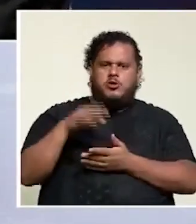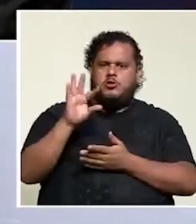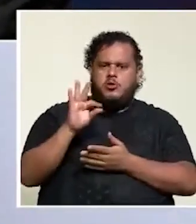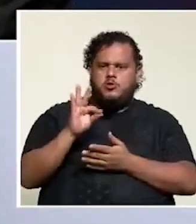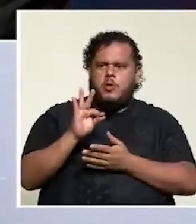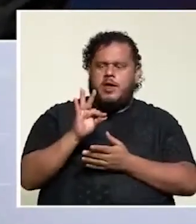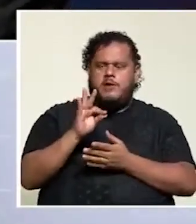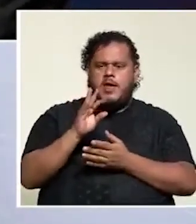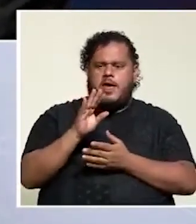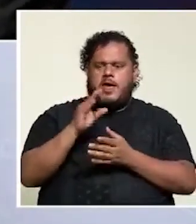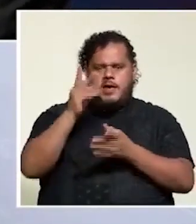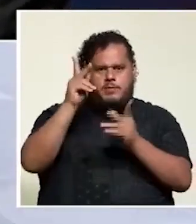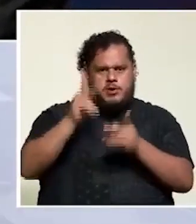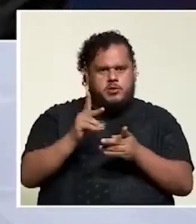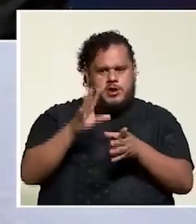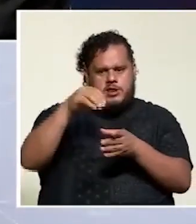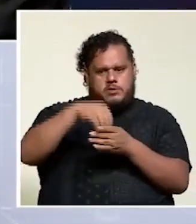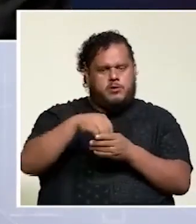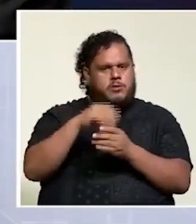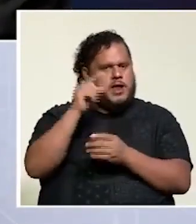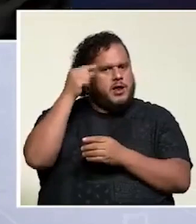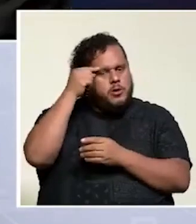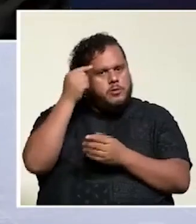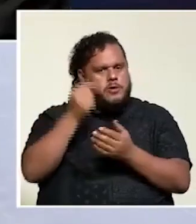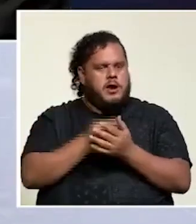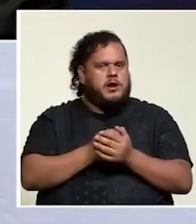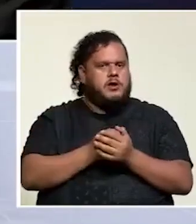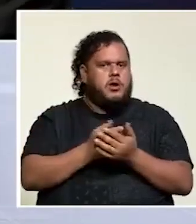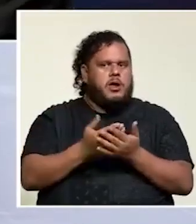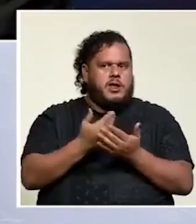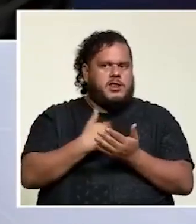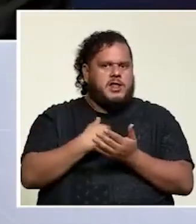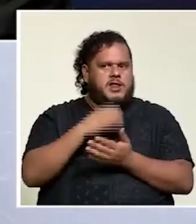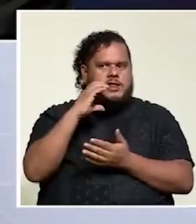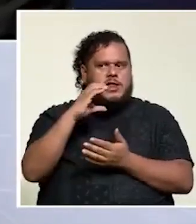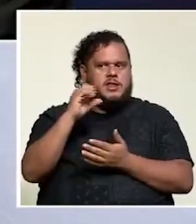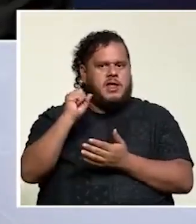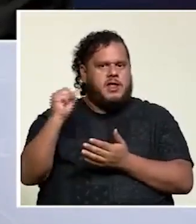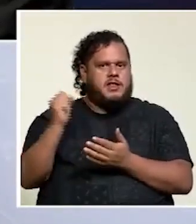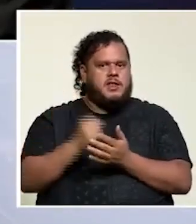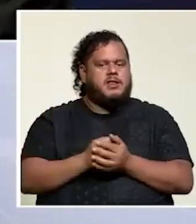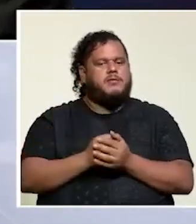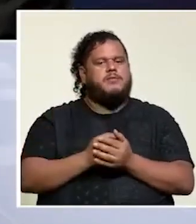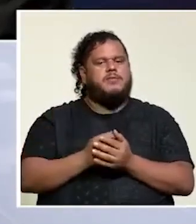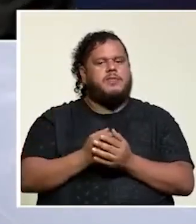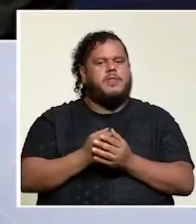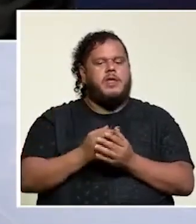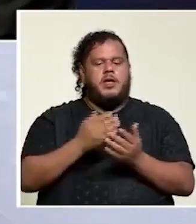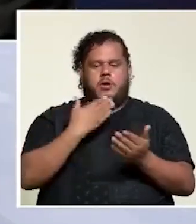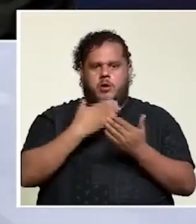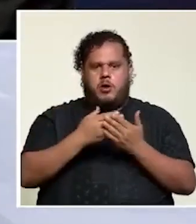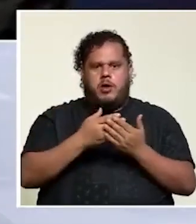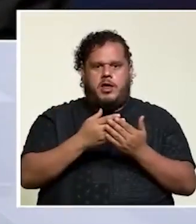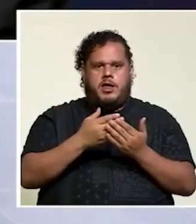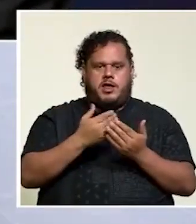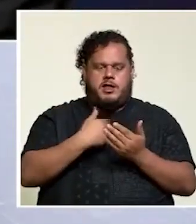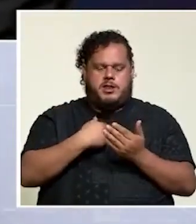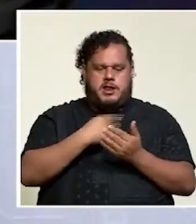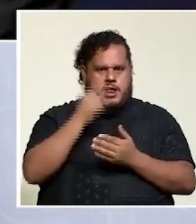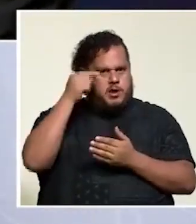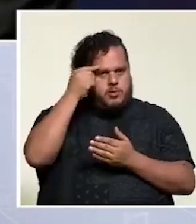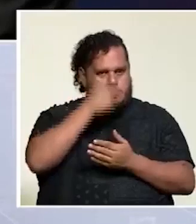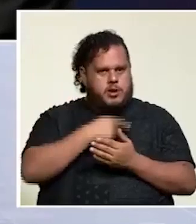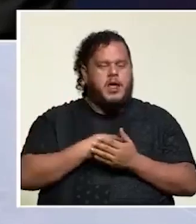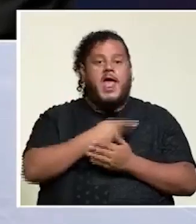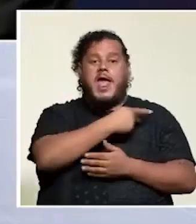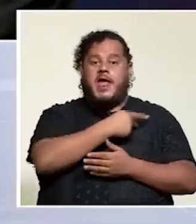9 miembros que forman el gobierno de triunvirato que hay en la Caja Costarricense de Seguro Social, de los cuales 3 tiene el gobierno de la República. El